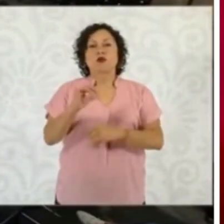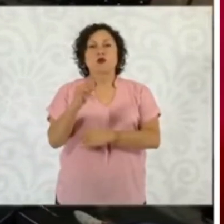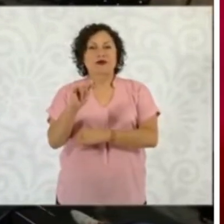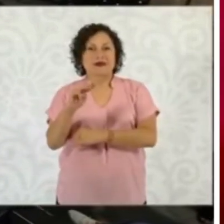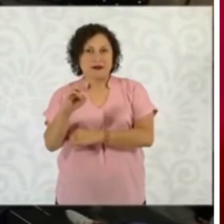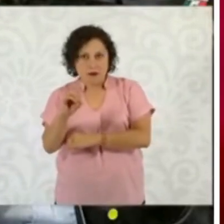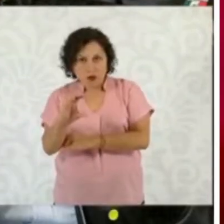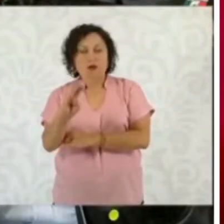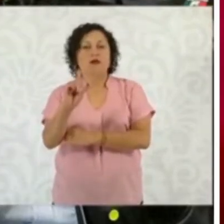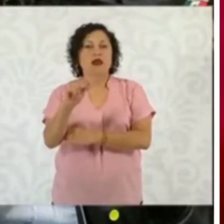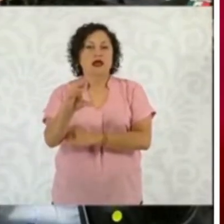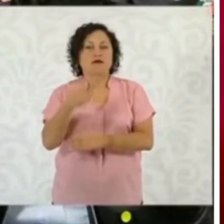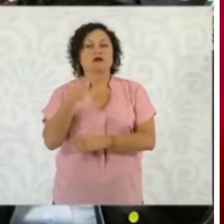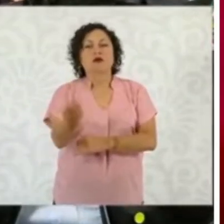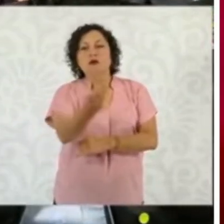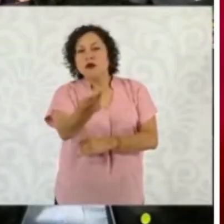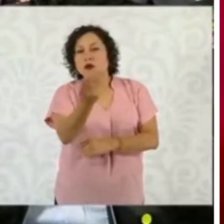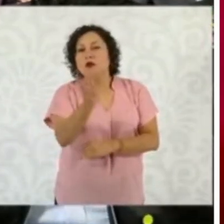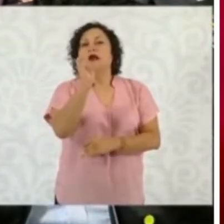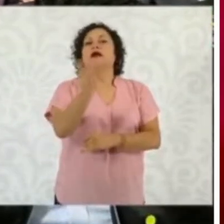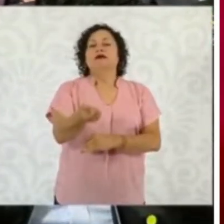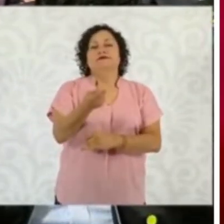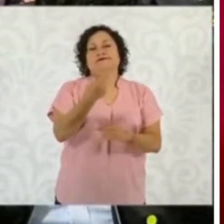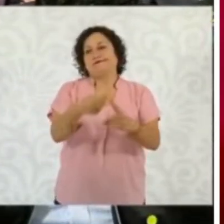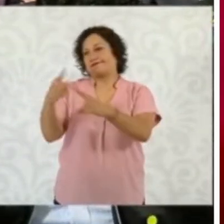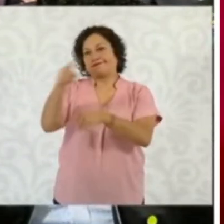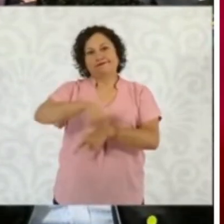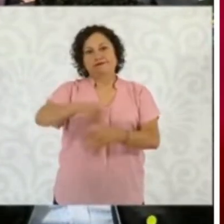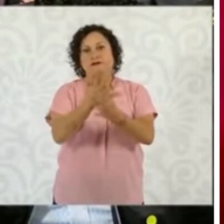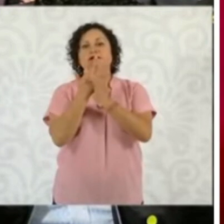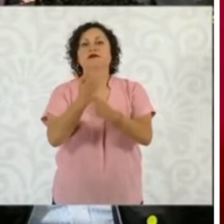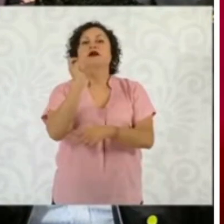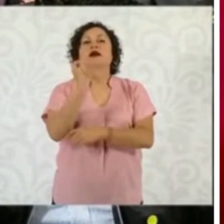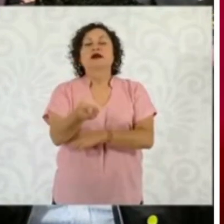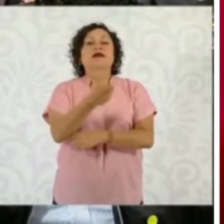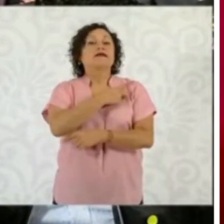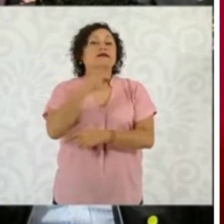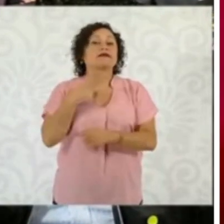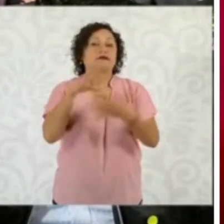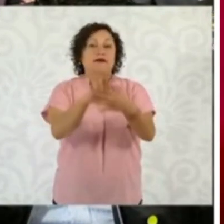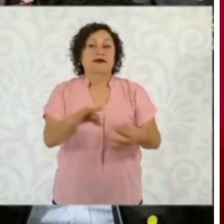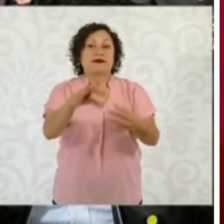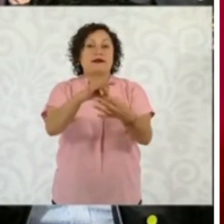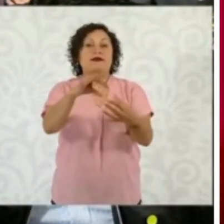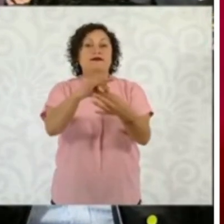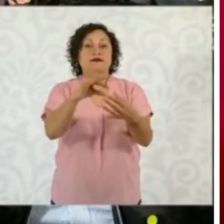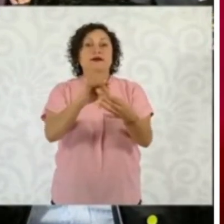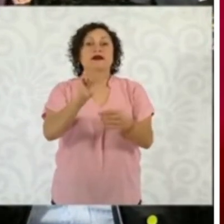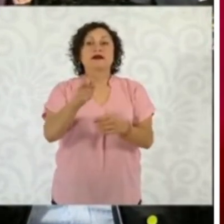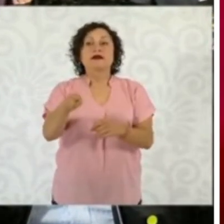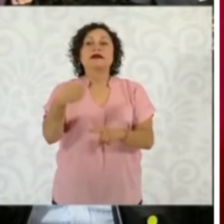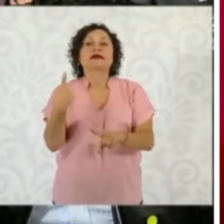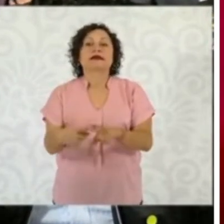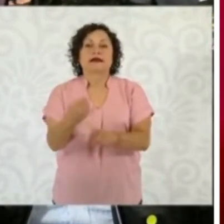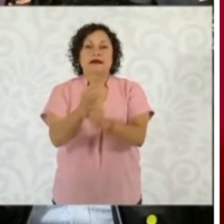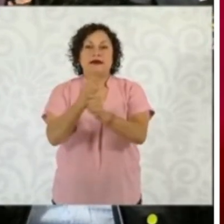quisiera preguntarle, en varias ocasiones se ha hablado en torno al tema de fijar el contexto respecto de quién integró la carpeta, que en este